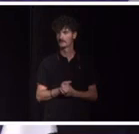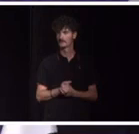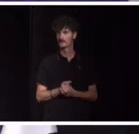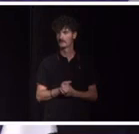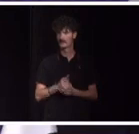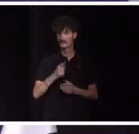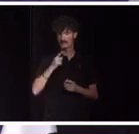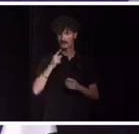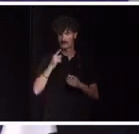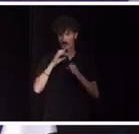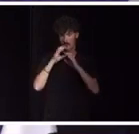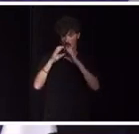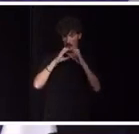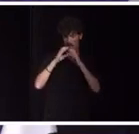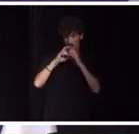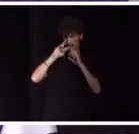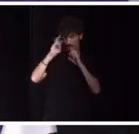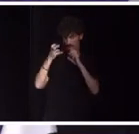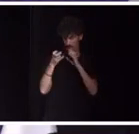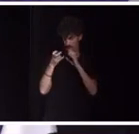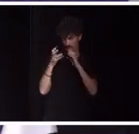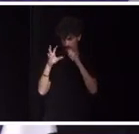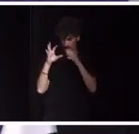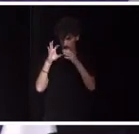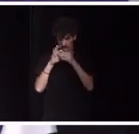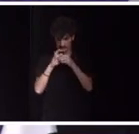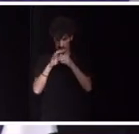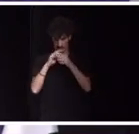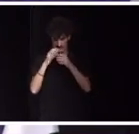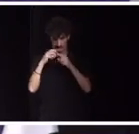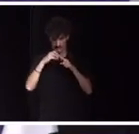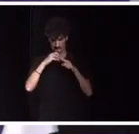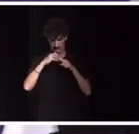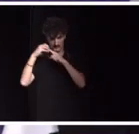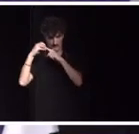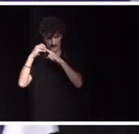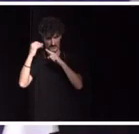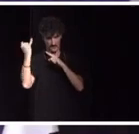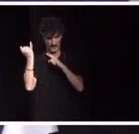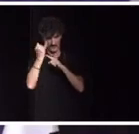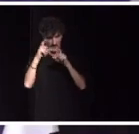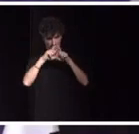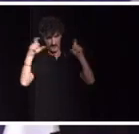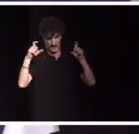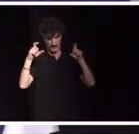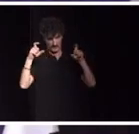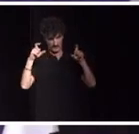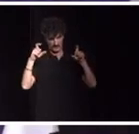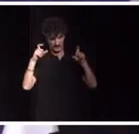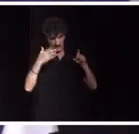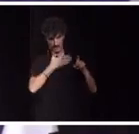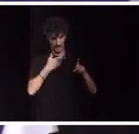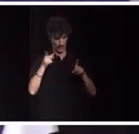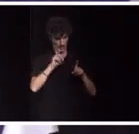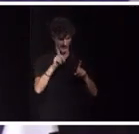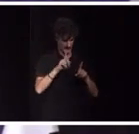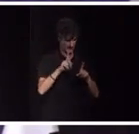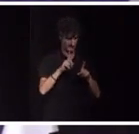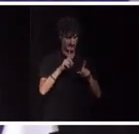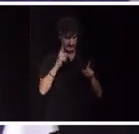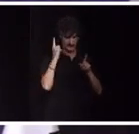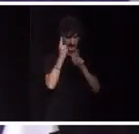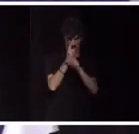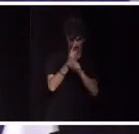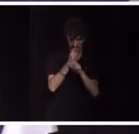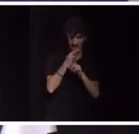Al complejo mediático concentrado, a los oligarcas y a los reaccionarios, a los vasallos, que hay mucho vasallo